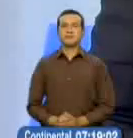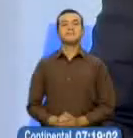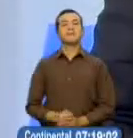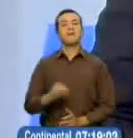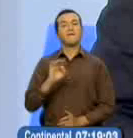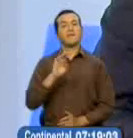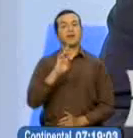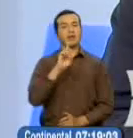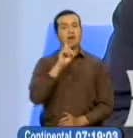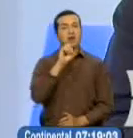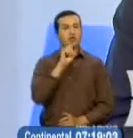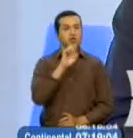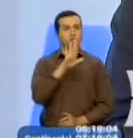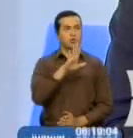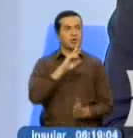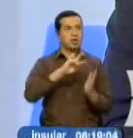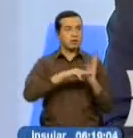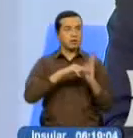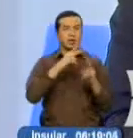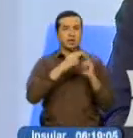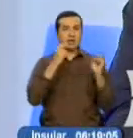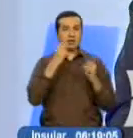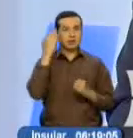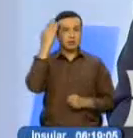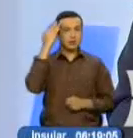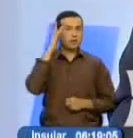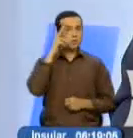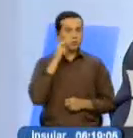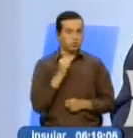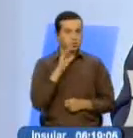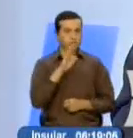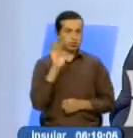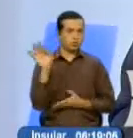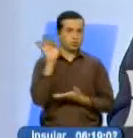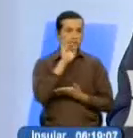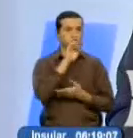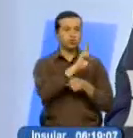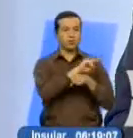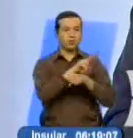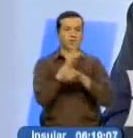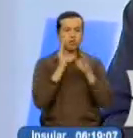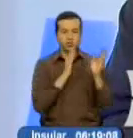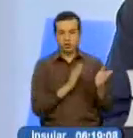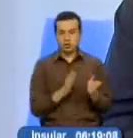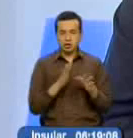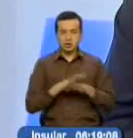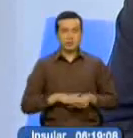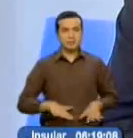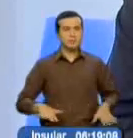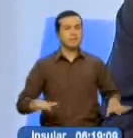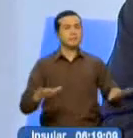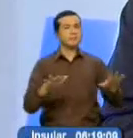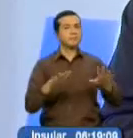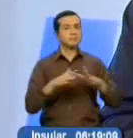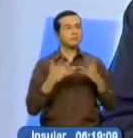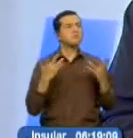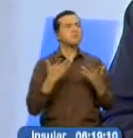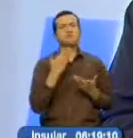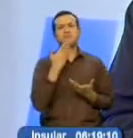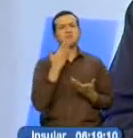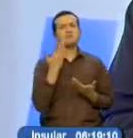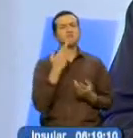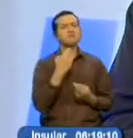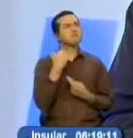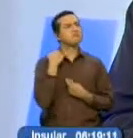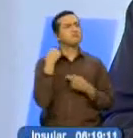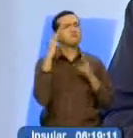Fernando Cordero, arquitecto, exalcalde de Cuenca, ha sido designado superintendente de ordenamiento territorial. ¿En qué consiste